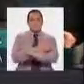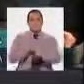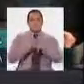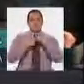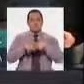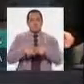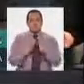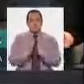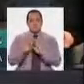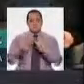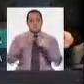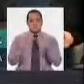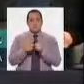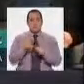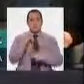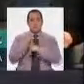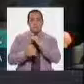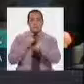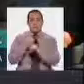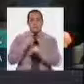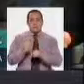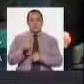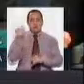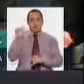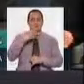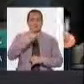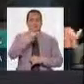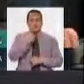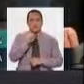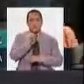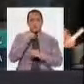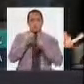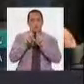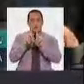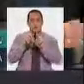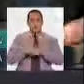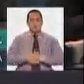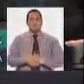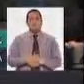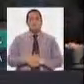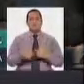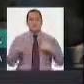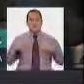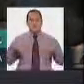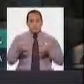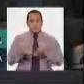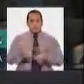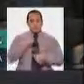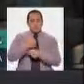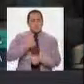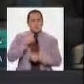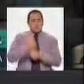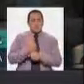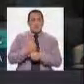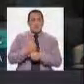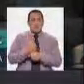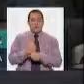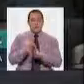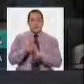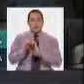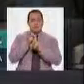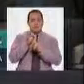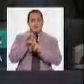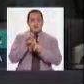el proceso ante la Corte Interamericana en diciembre del 2011, constituimos un grupo de trabajo